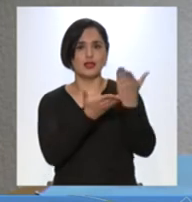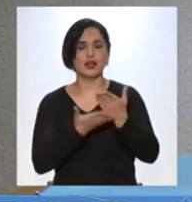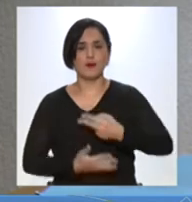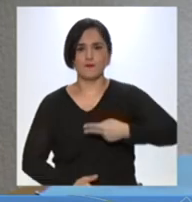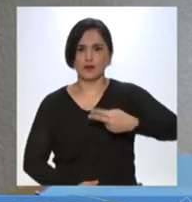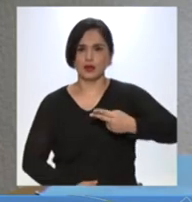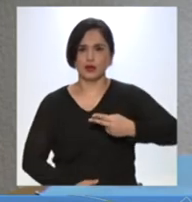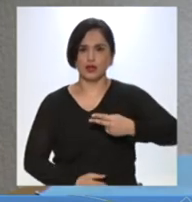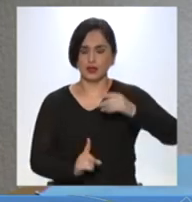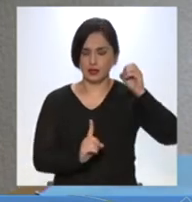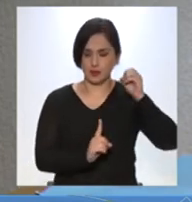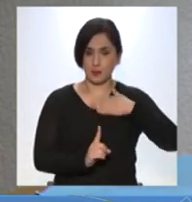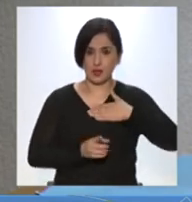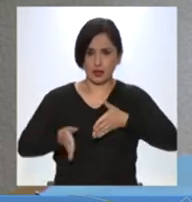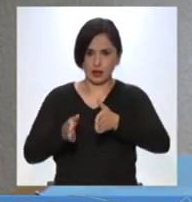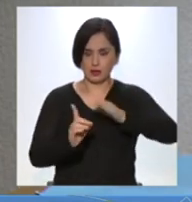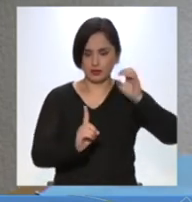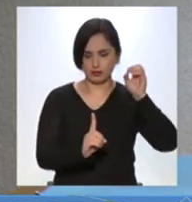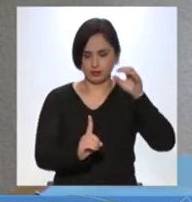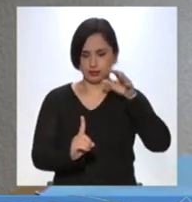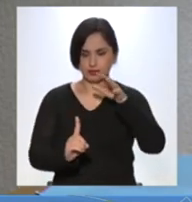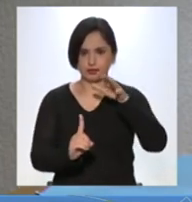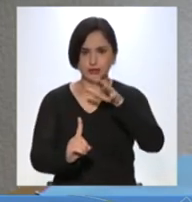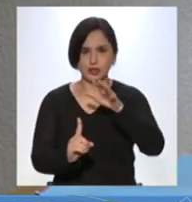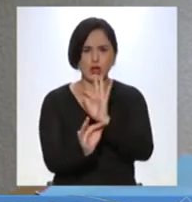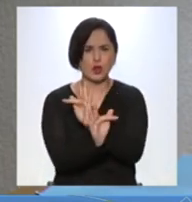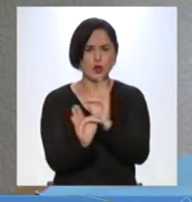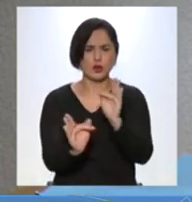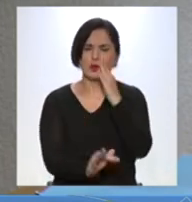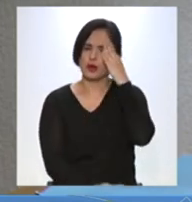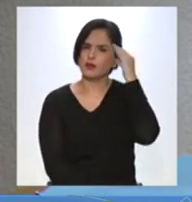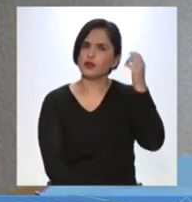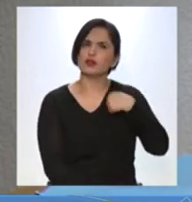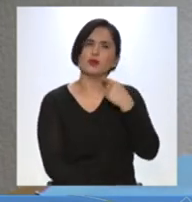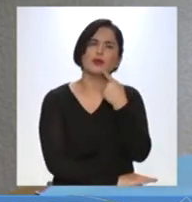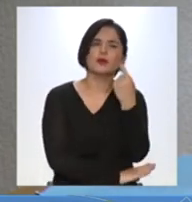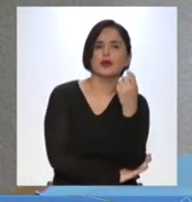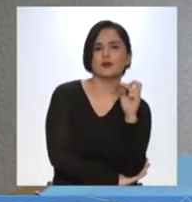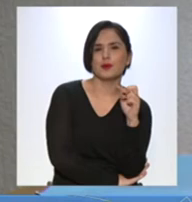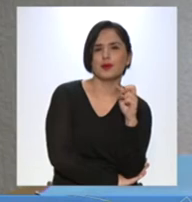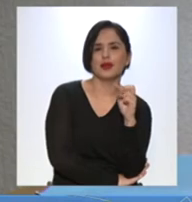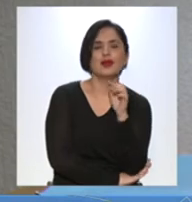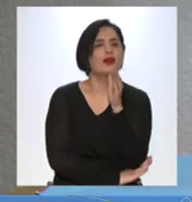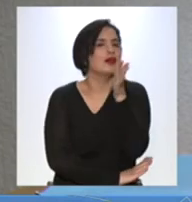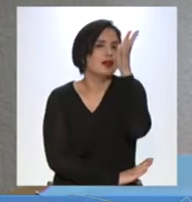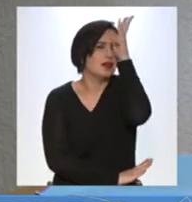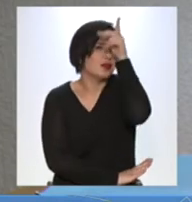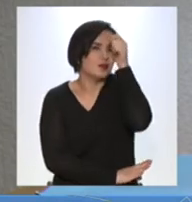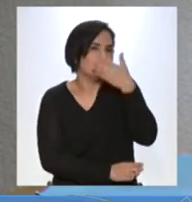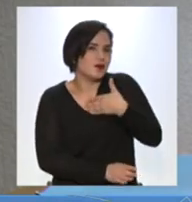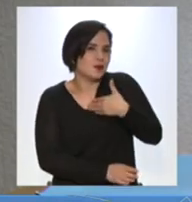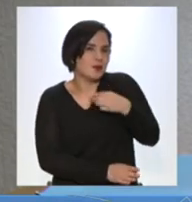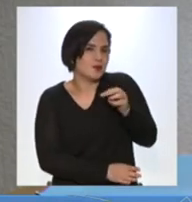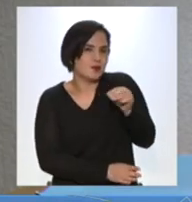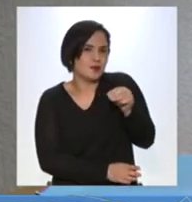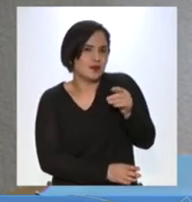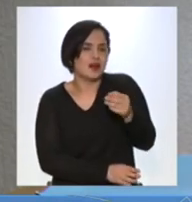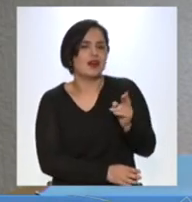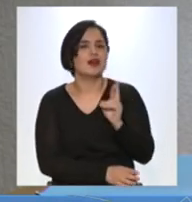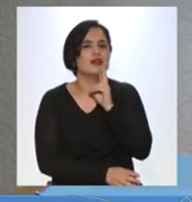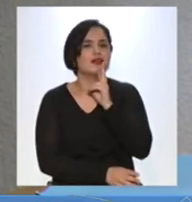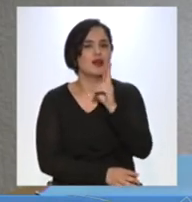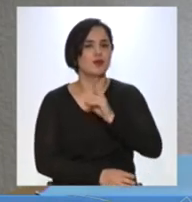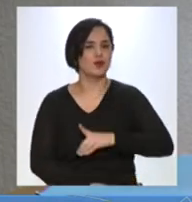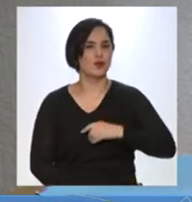iluminan siempre mi camino. Nunca olvido que cuando le preguntaba a mi madre qué le había enamorado de mi padre, ella respondía